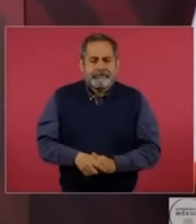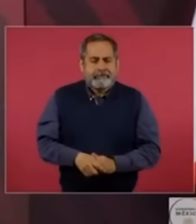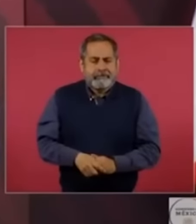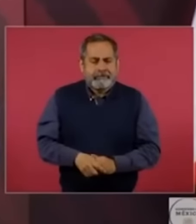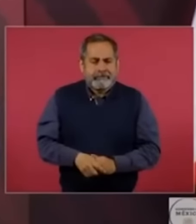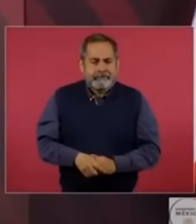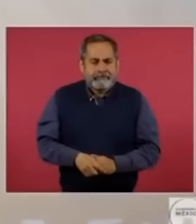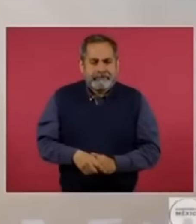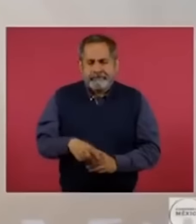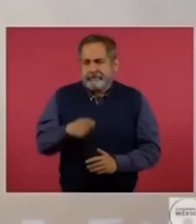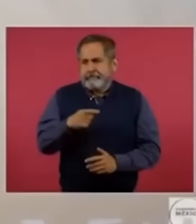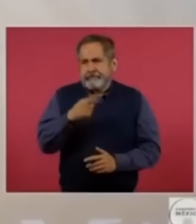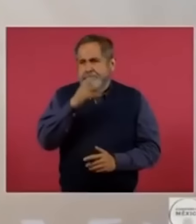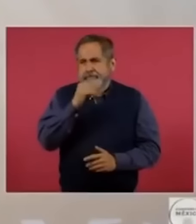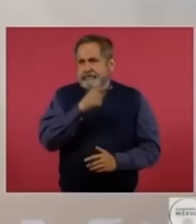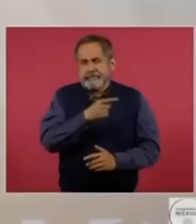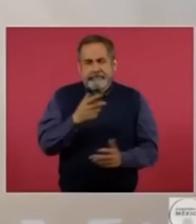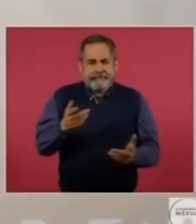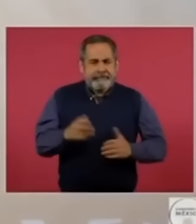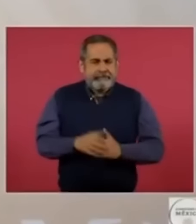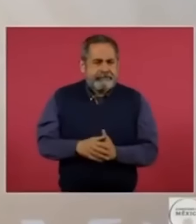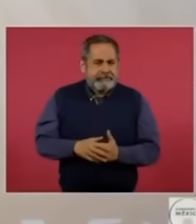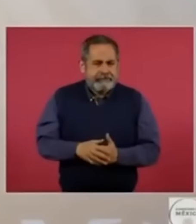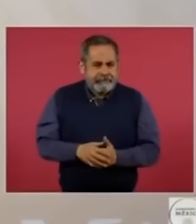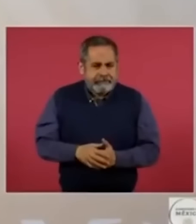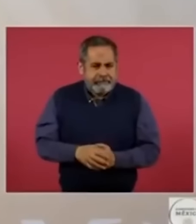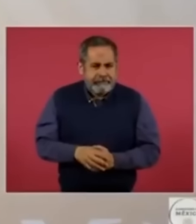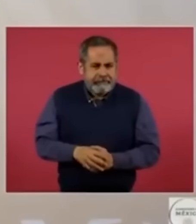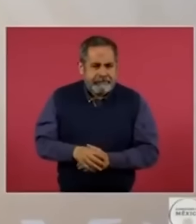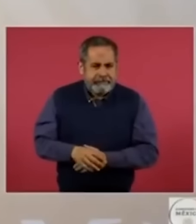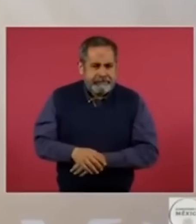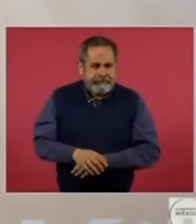no podrían hacerse los